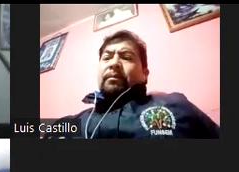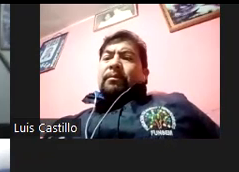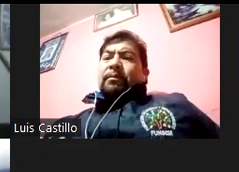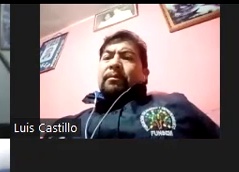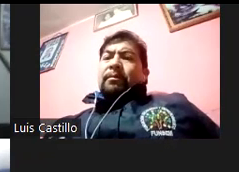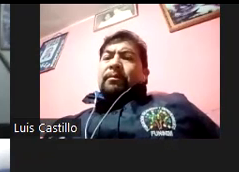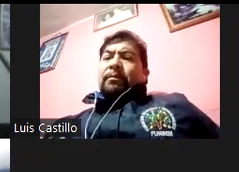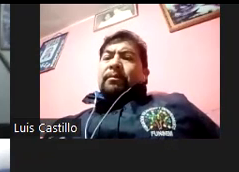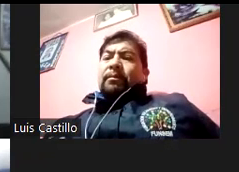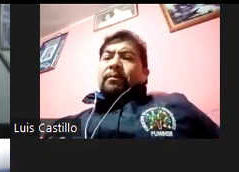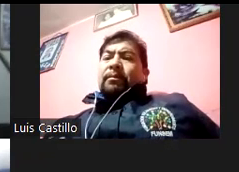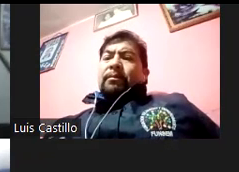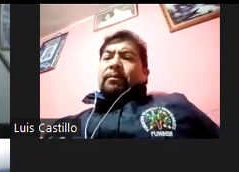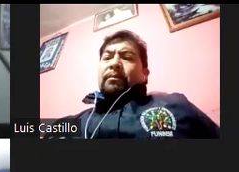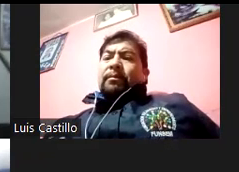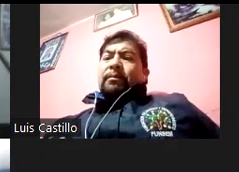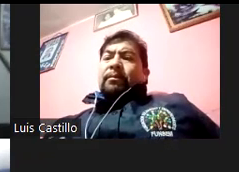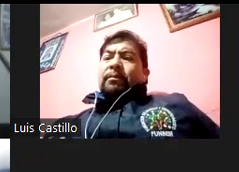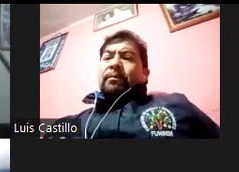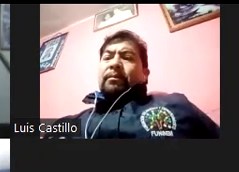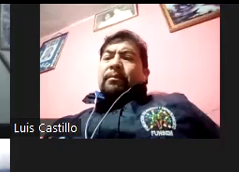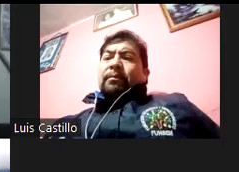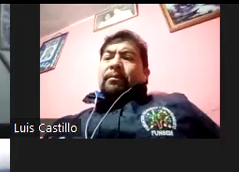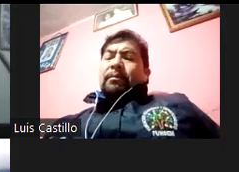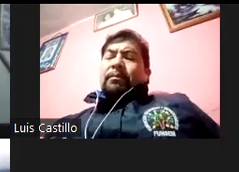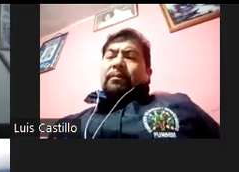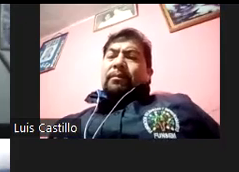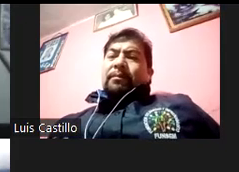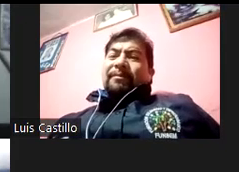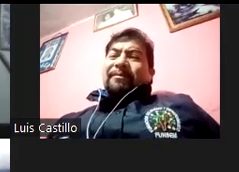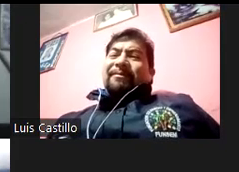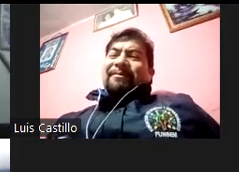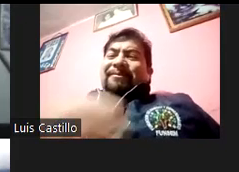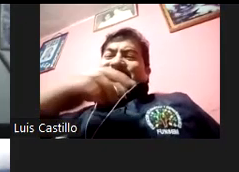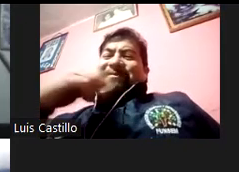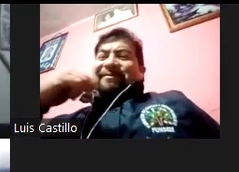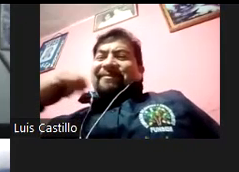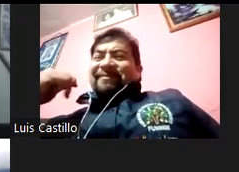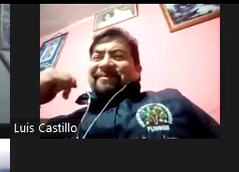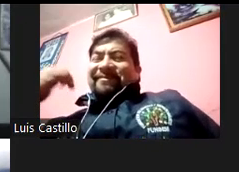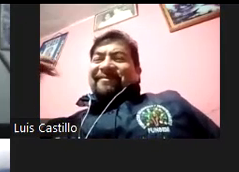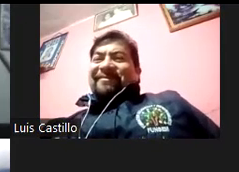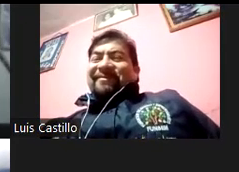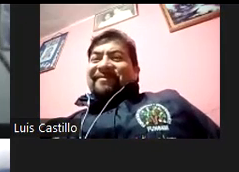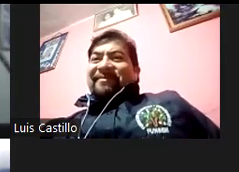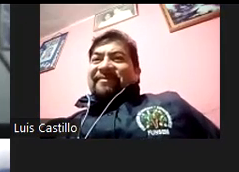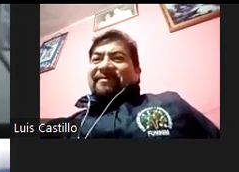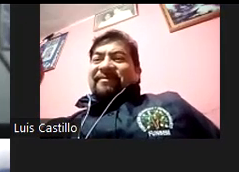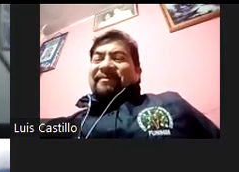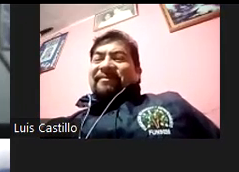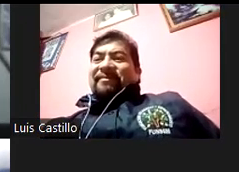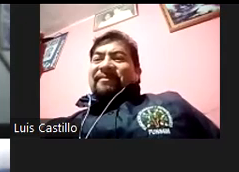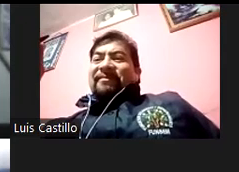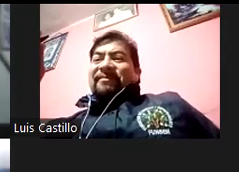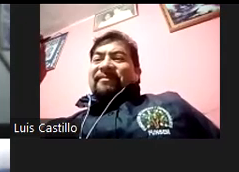toma café un día, ella pasa mal con ese dolor de cabeza. ¿Por qué? Eso le digo que voy a preguntarle para que ella misma